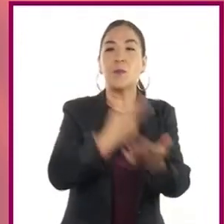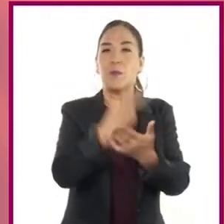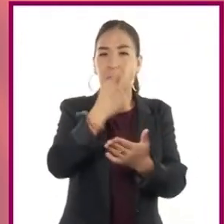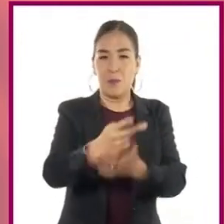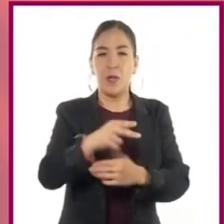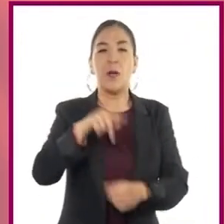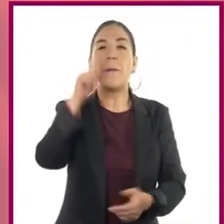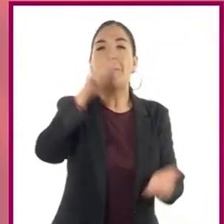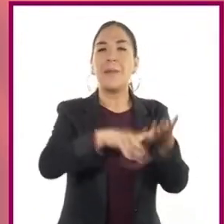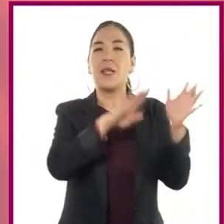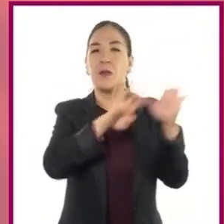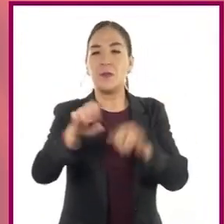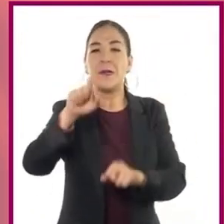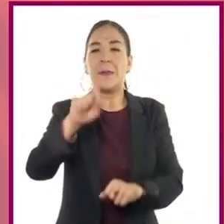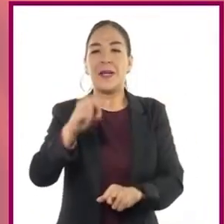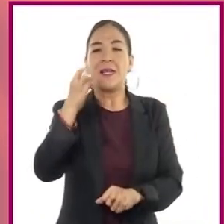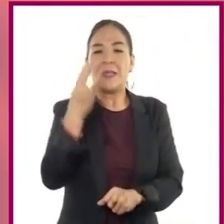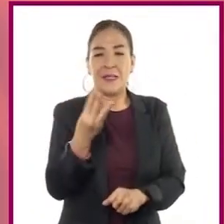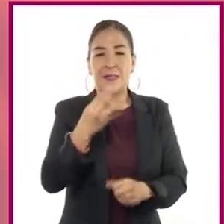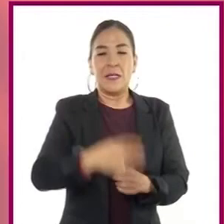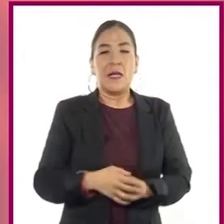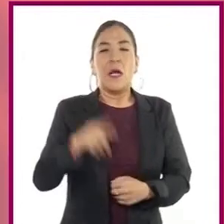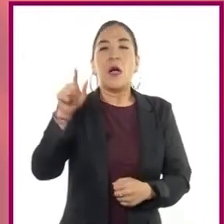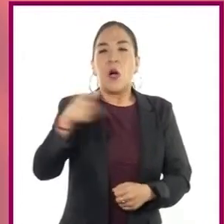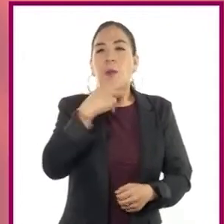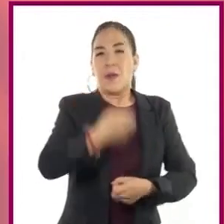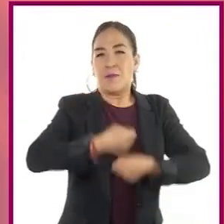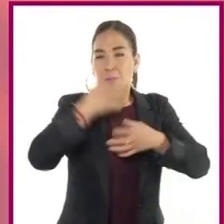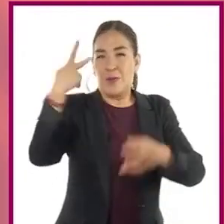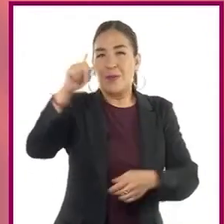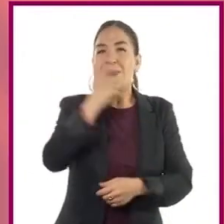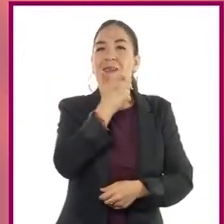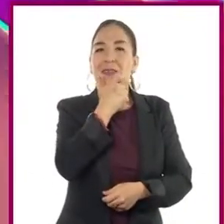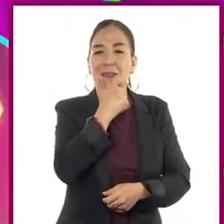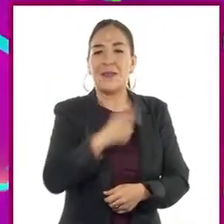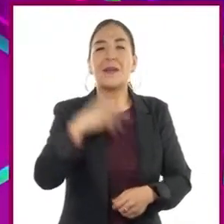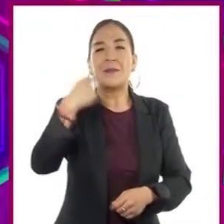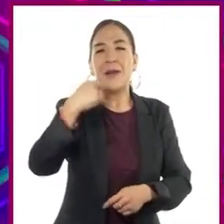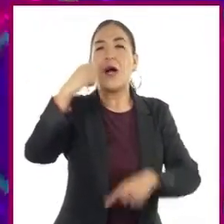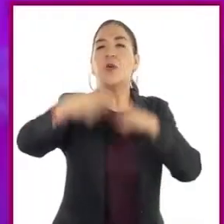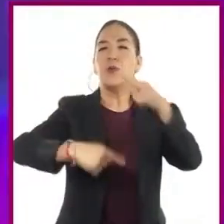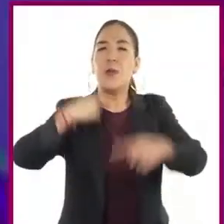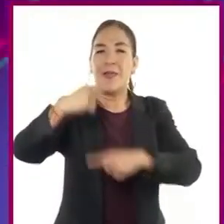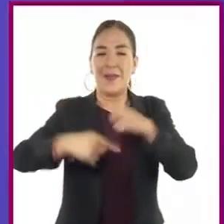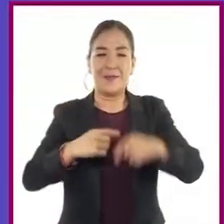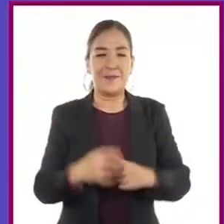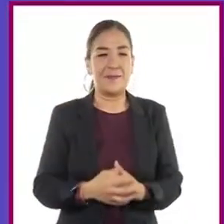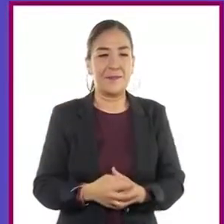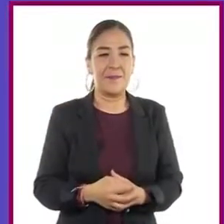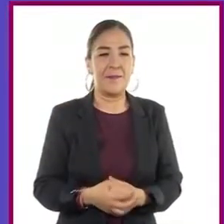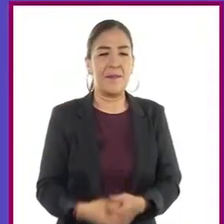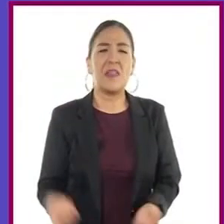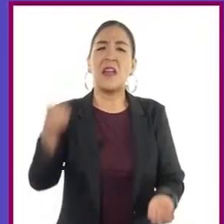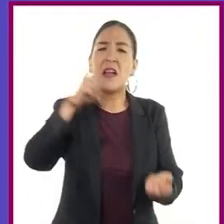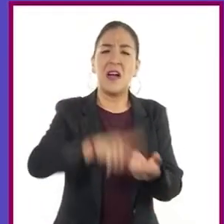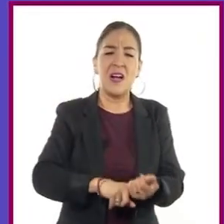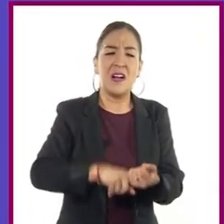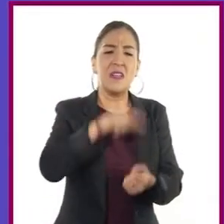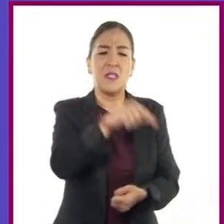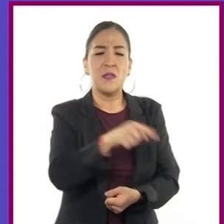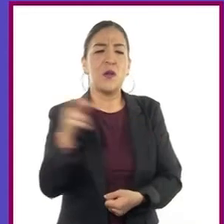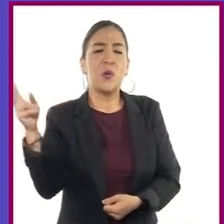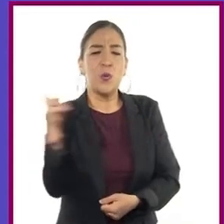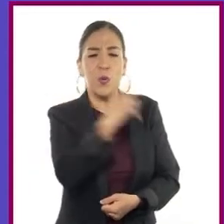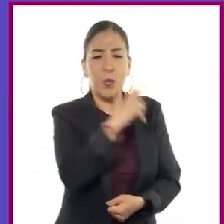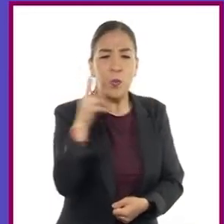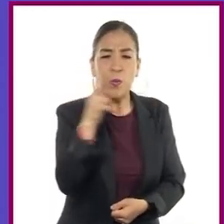Nobel en 1923, poeta irlandés. La rueda. A través del invierno invocamos